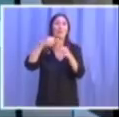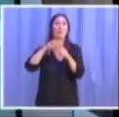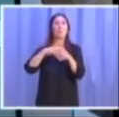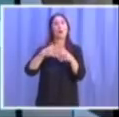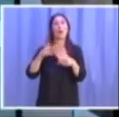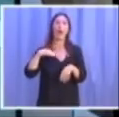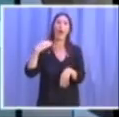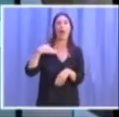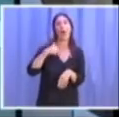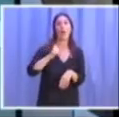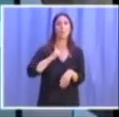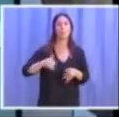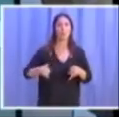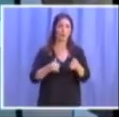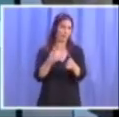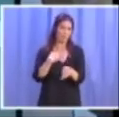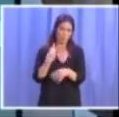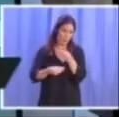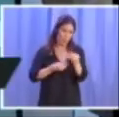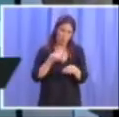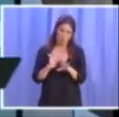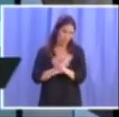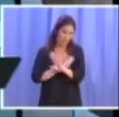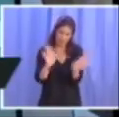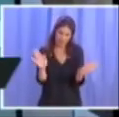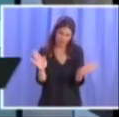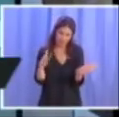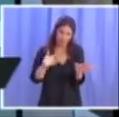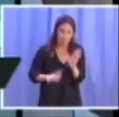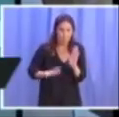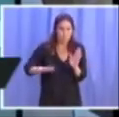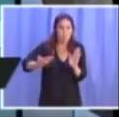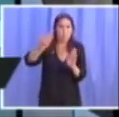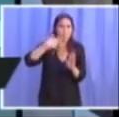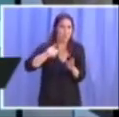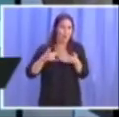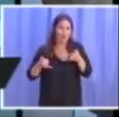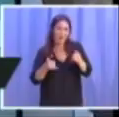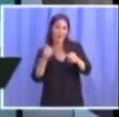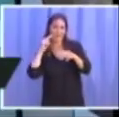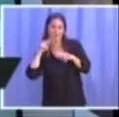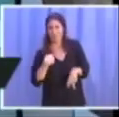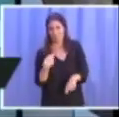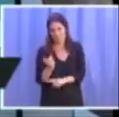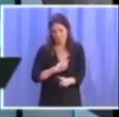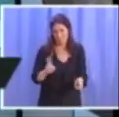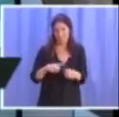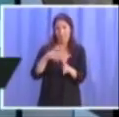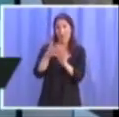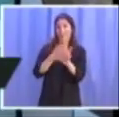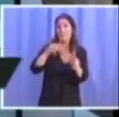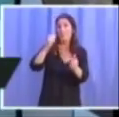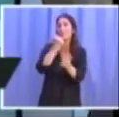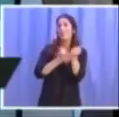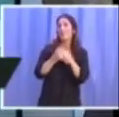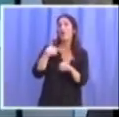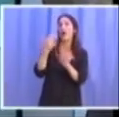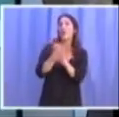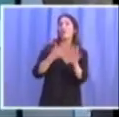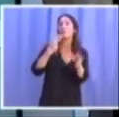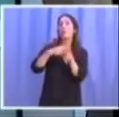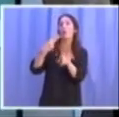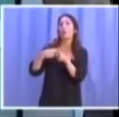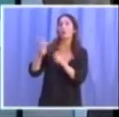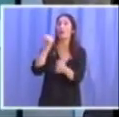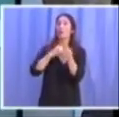proyecto evidentemente medioambiental. Por otra parte, estamos hablando de economía, estamos hablando de una política económica